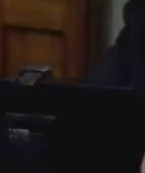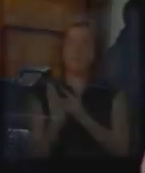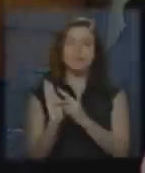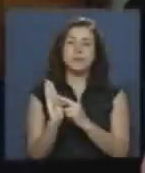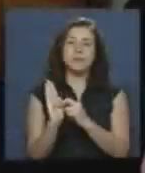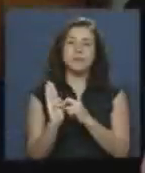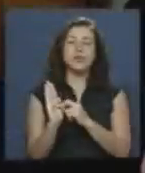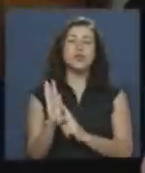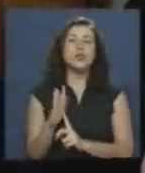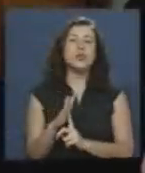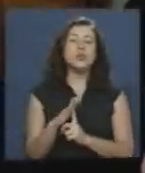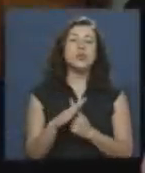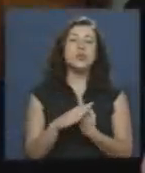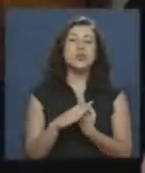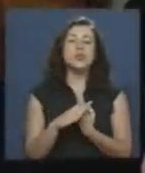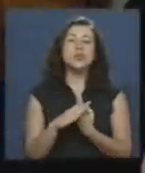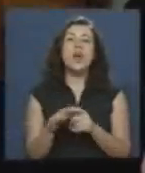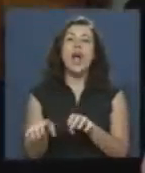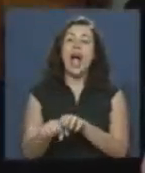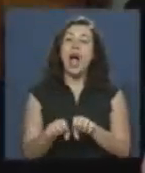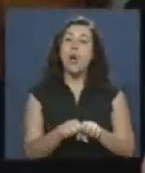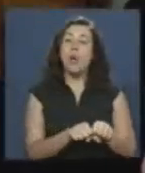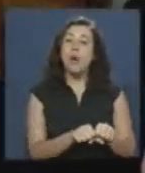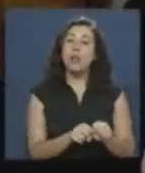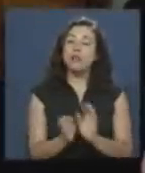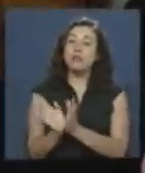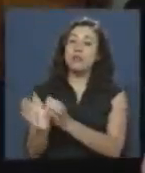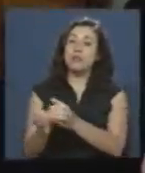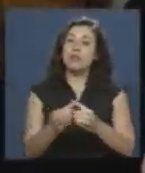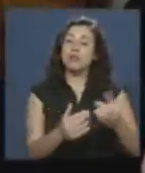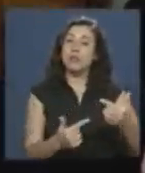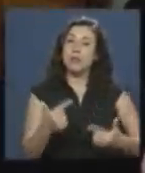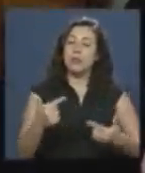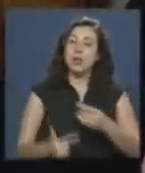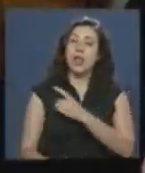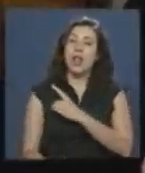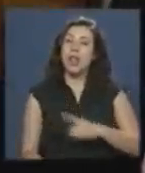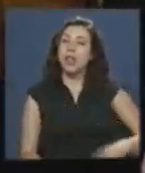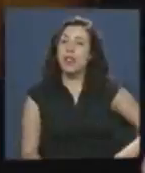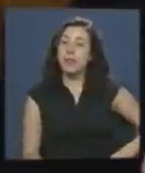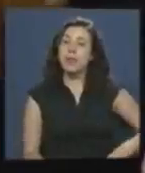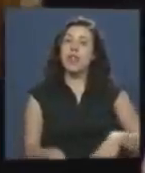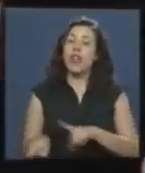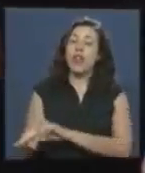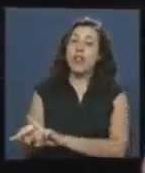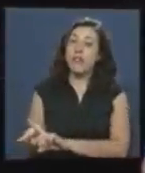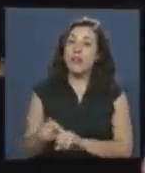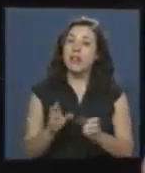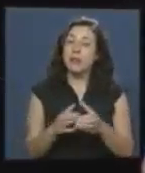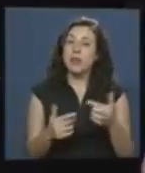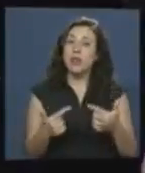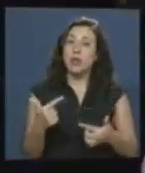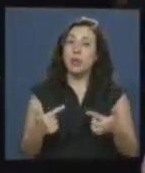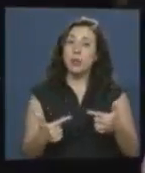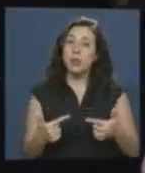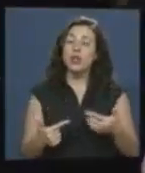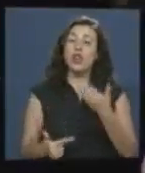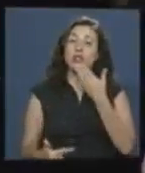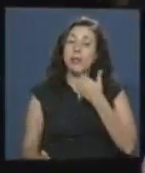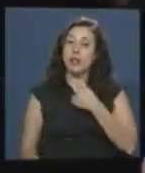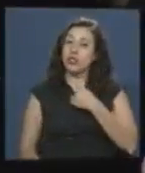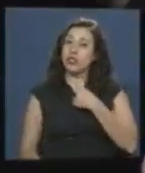constitucional surge efectivamente de un acuerdo transversal de diputados y diputadas de distintos sectores, en el que me